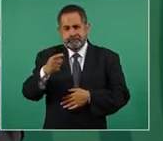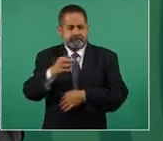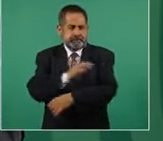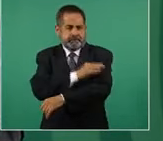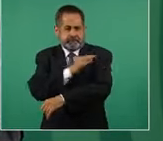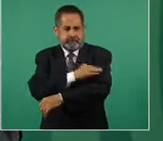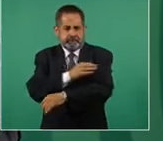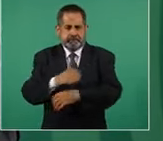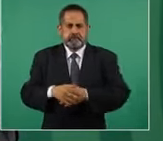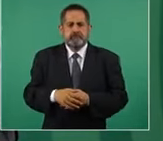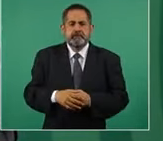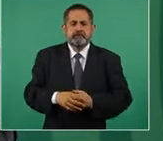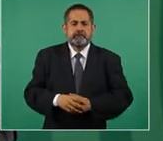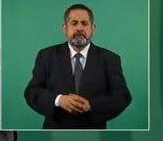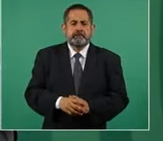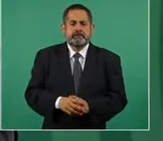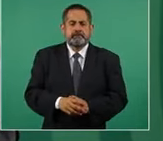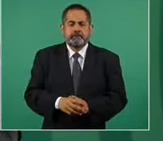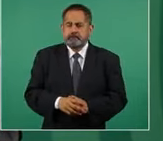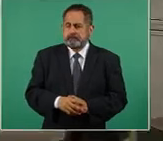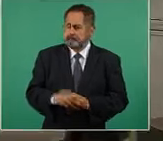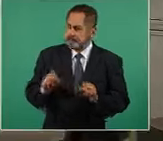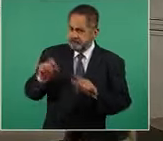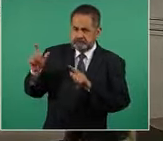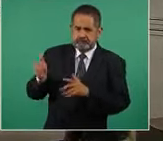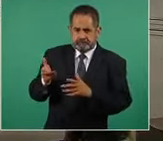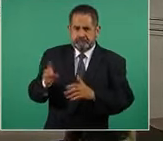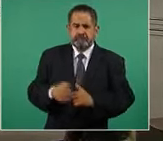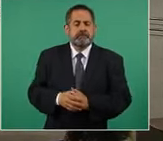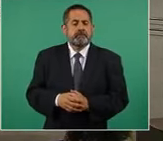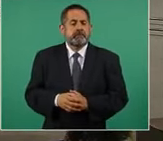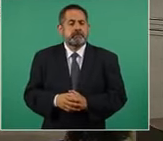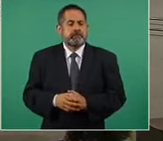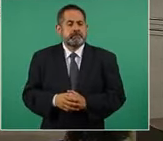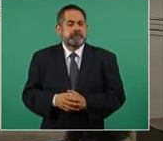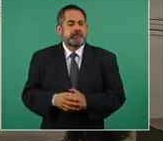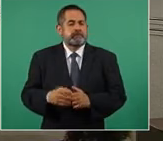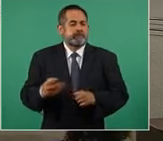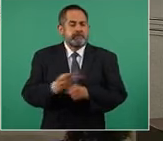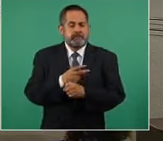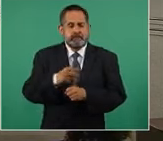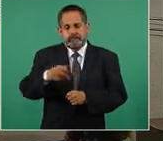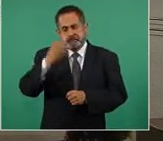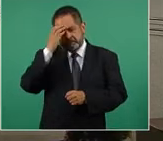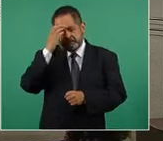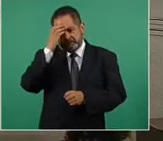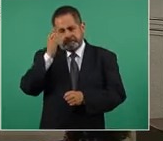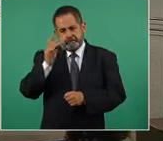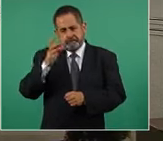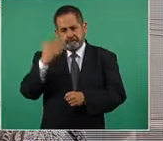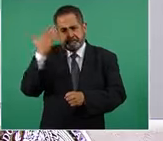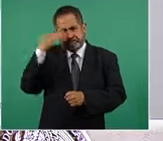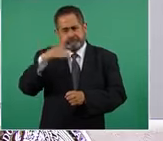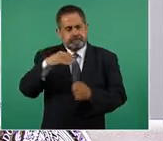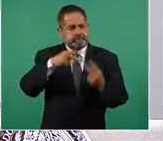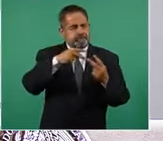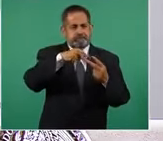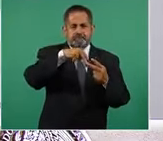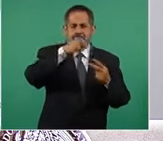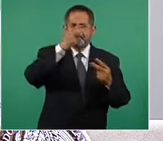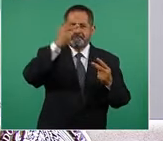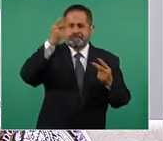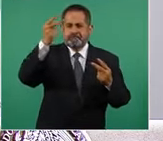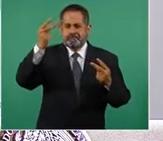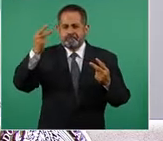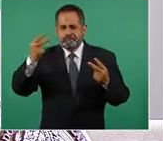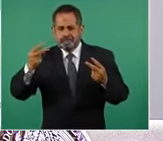términos generales. Si me pasa la primera imagen, por favor, que nos muestra la curva epidémica a la que estamos ya muy acostumbrados, en